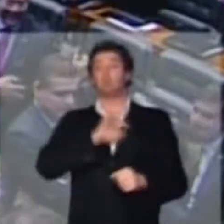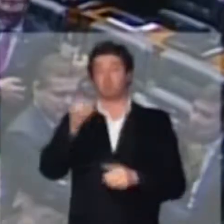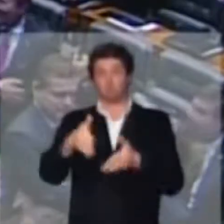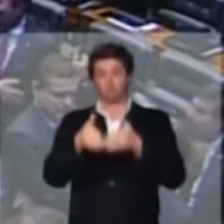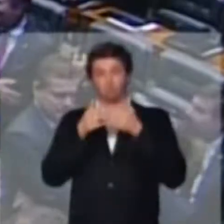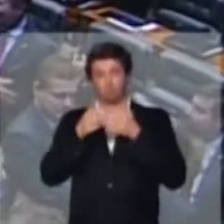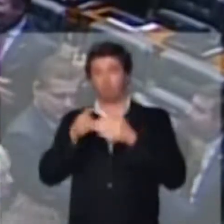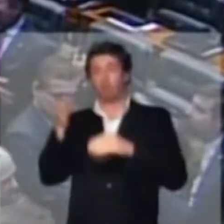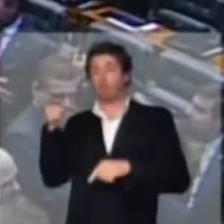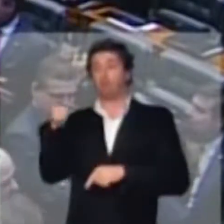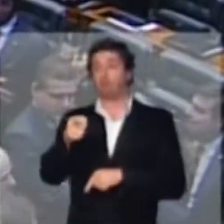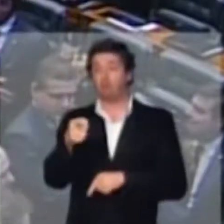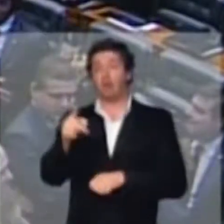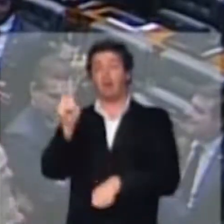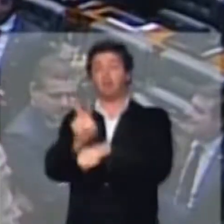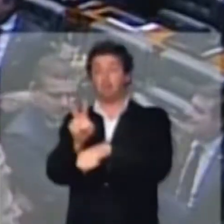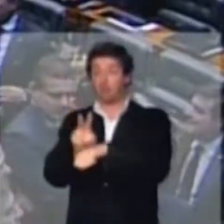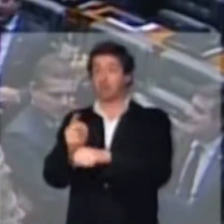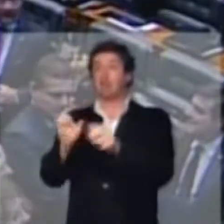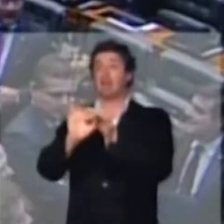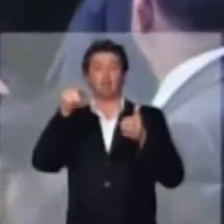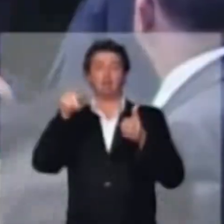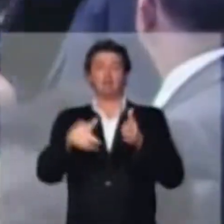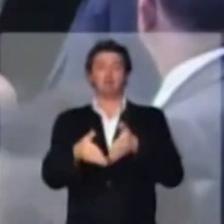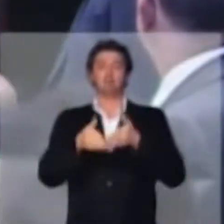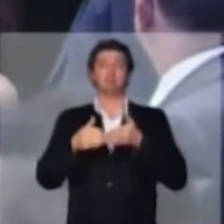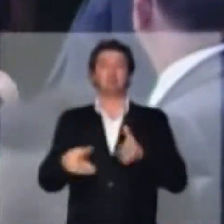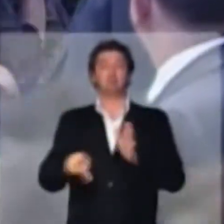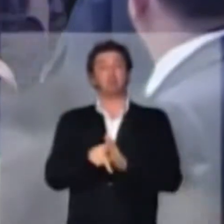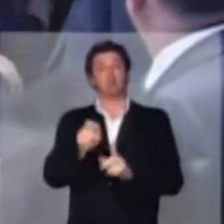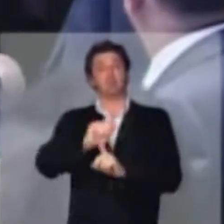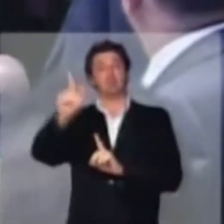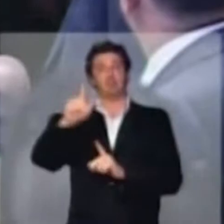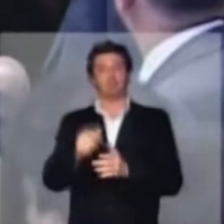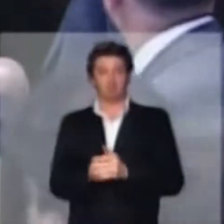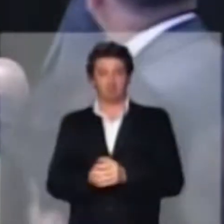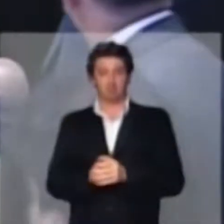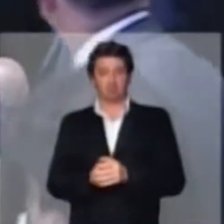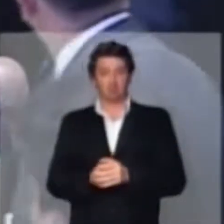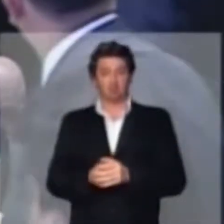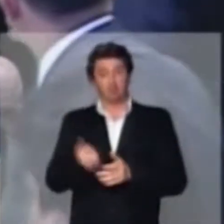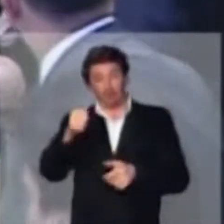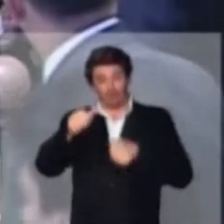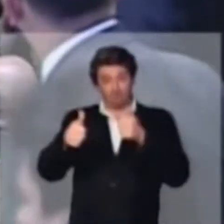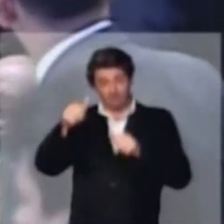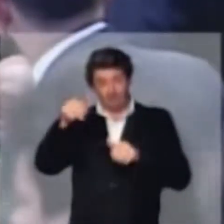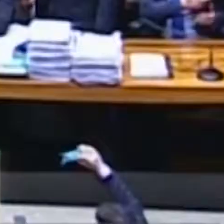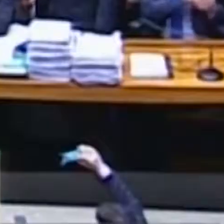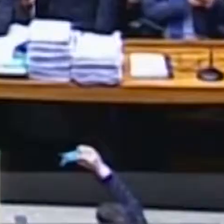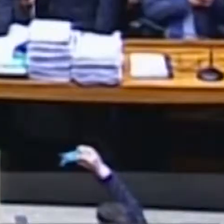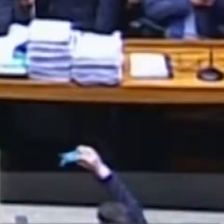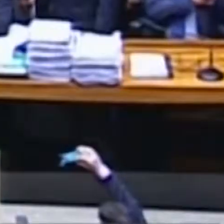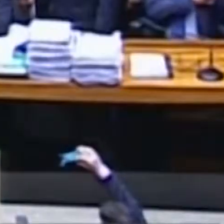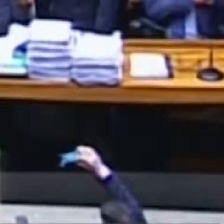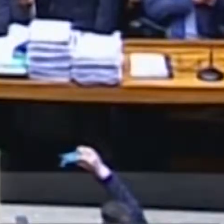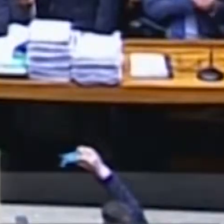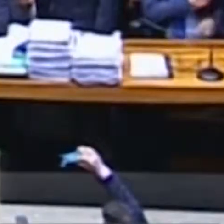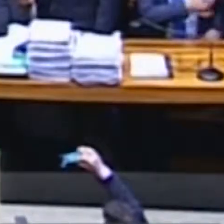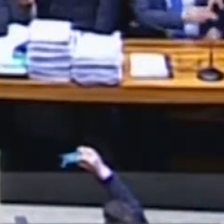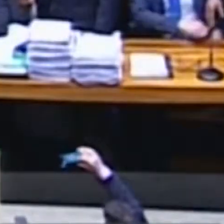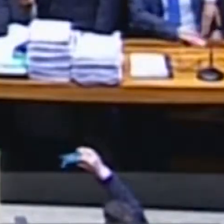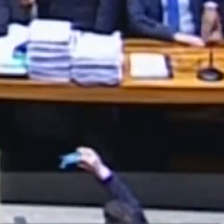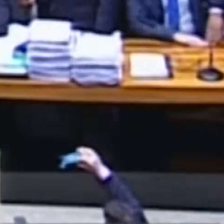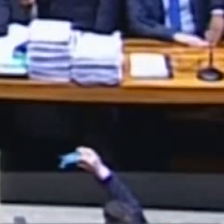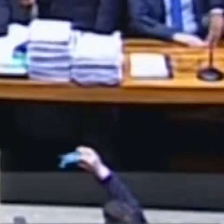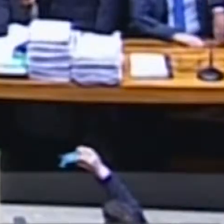que el presidente de la Cámara Baja, Eduardo Cunha, llamara para la elección de la comisión especial sin necesidad de debates. Rousseff ha sido acusada de